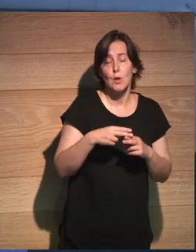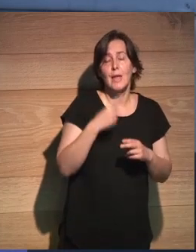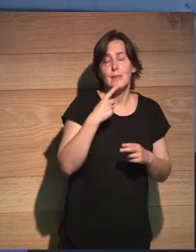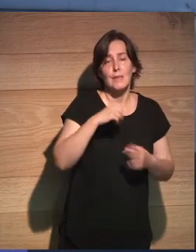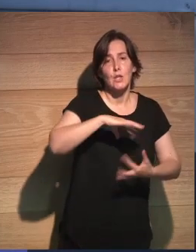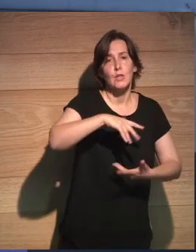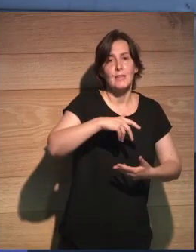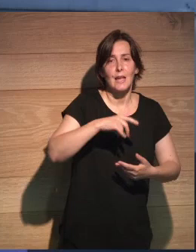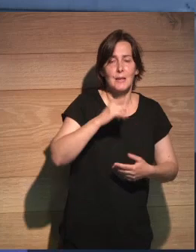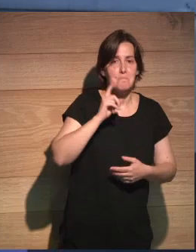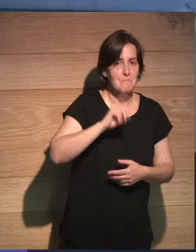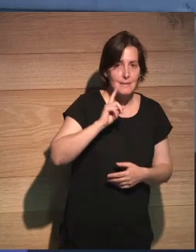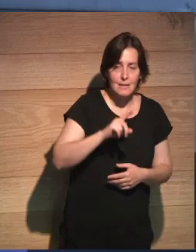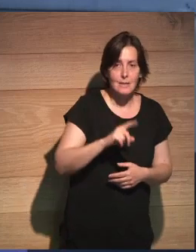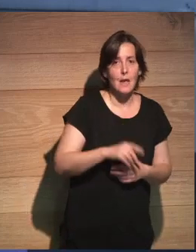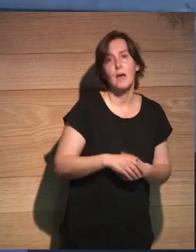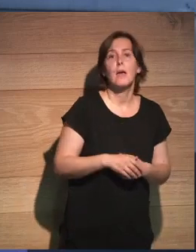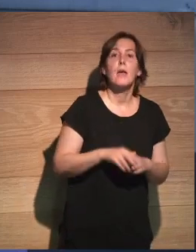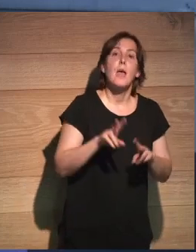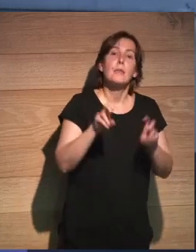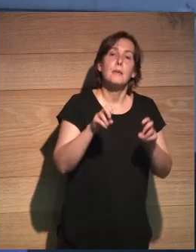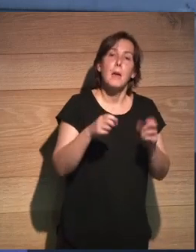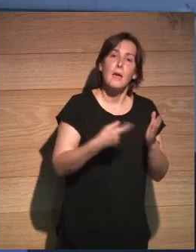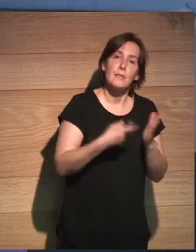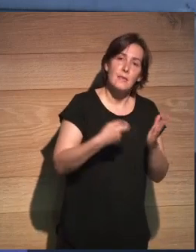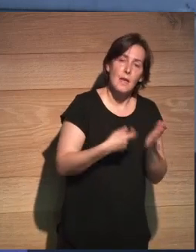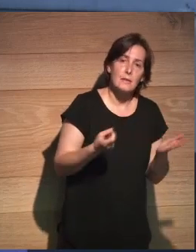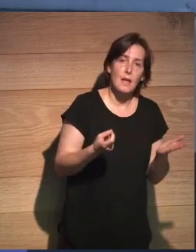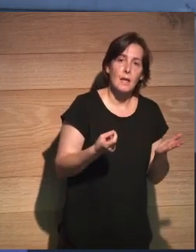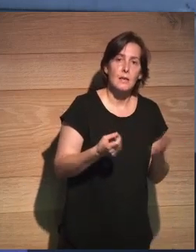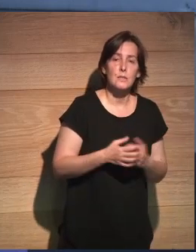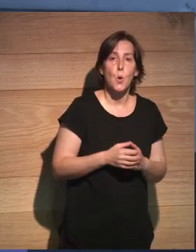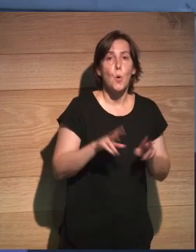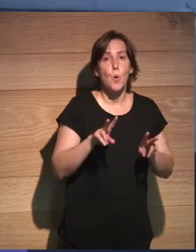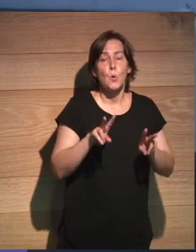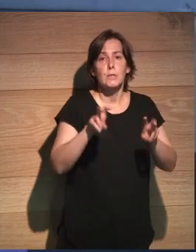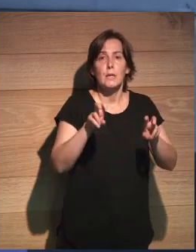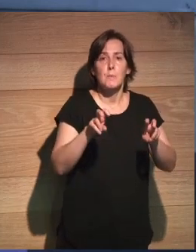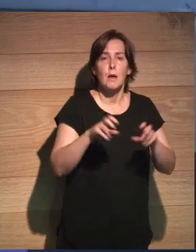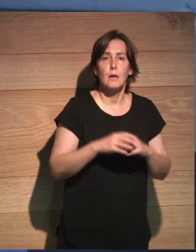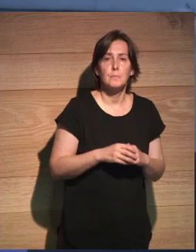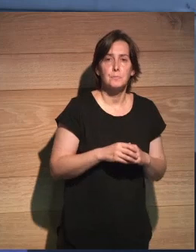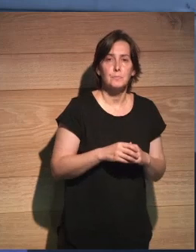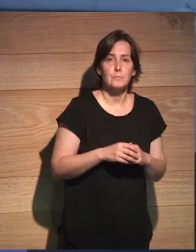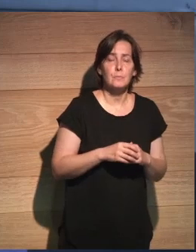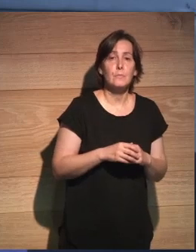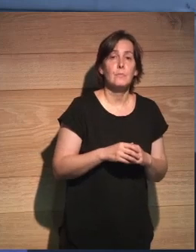noticias, todo lo que hay sobre dietas, o todo lo que hay alrededor de